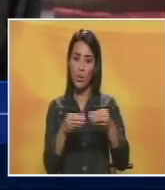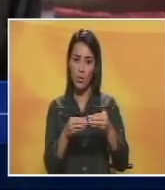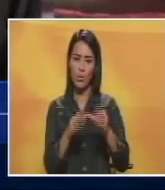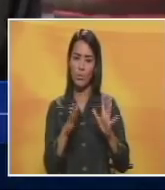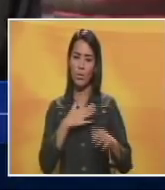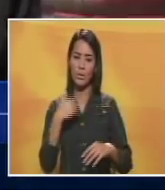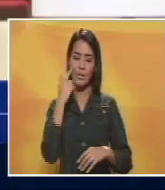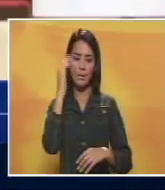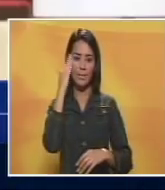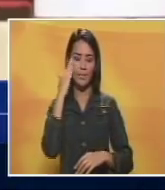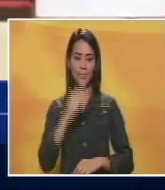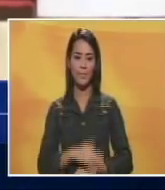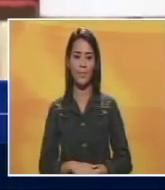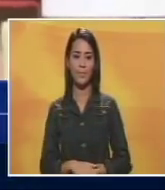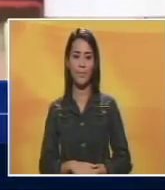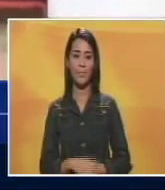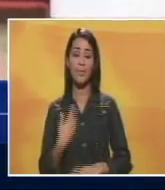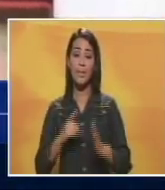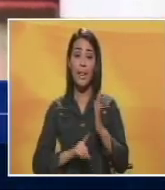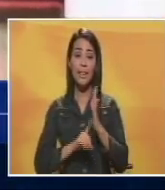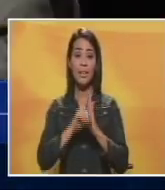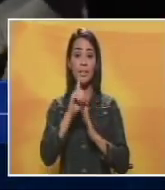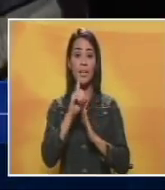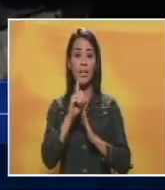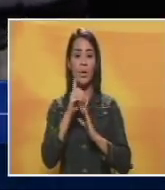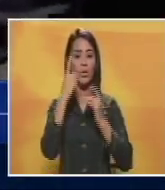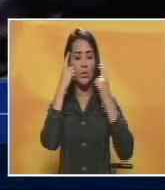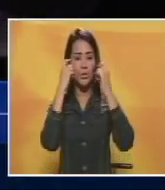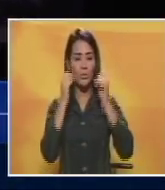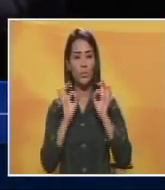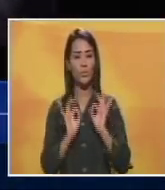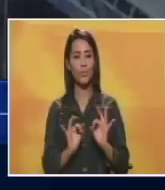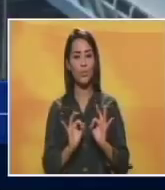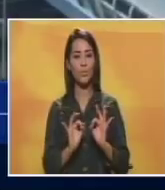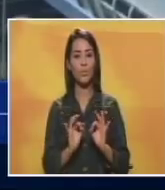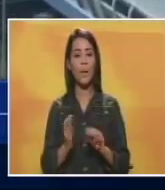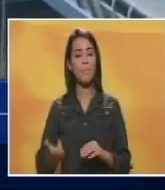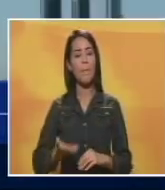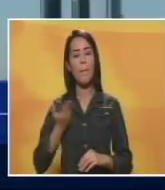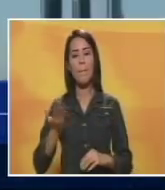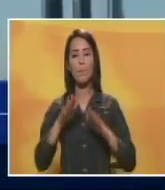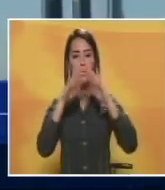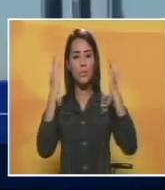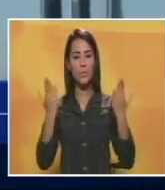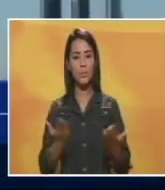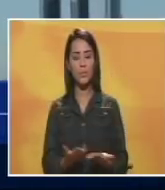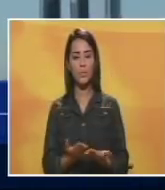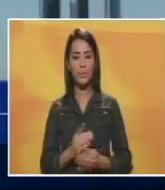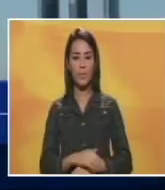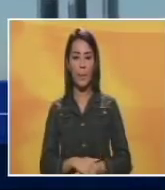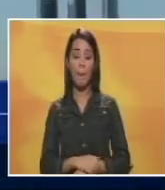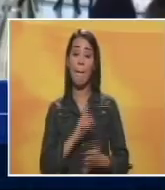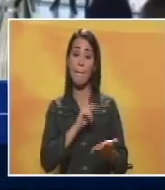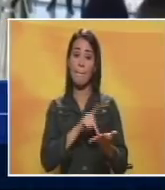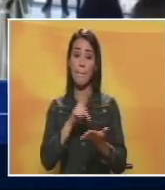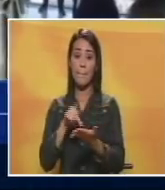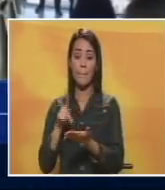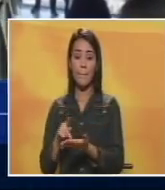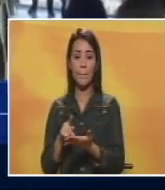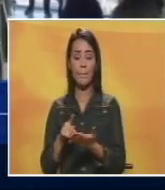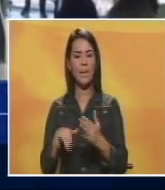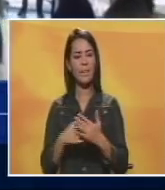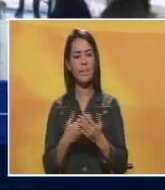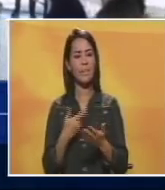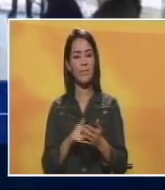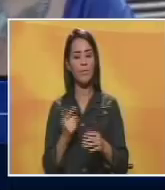quiere conocerlas. Está en desarrollo la competencia FinTech más grande del mundo, en la que han participado hasta el